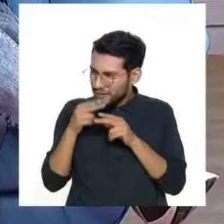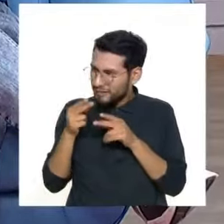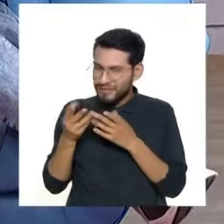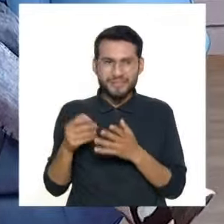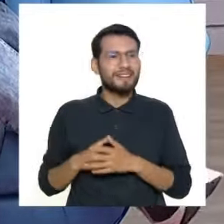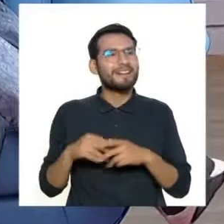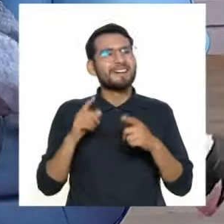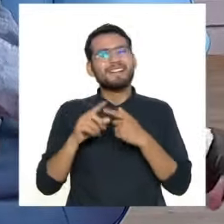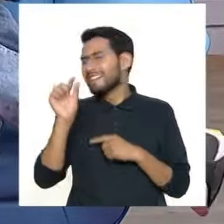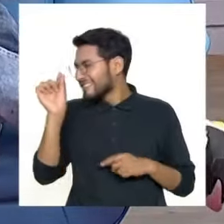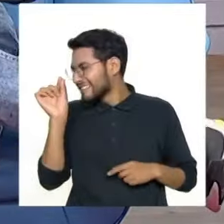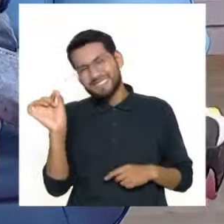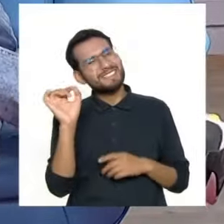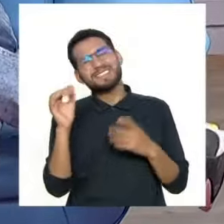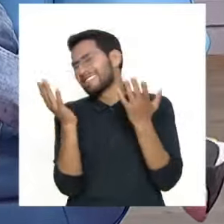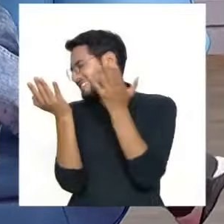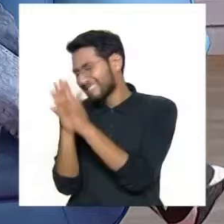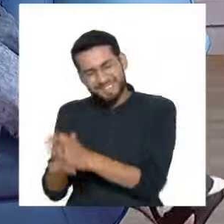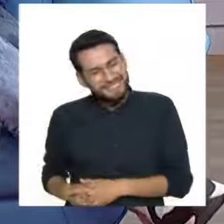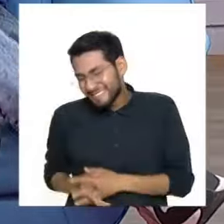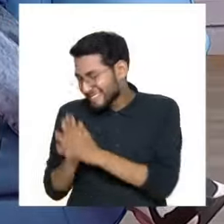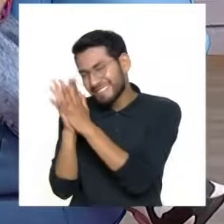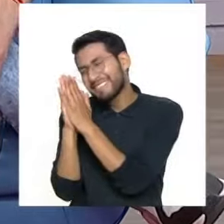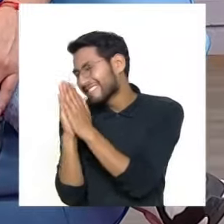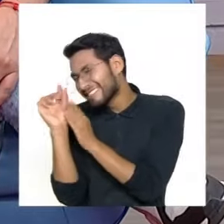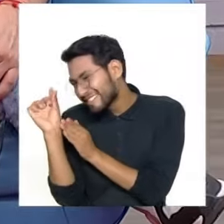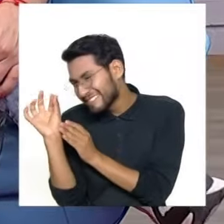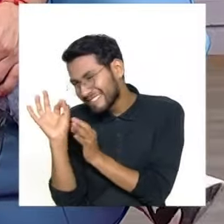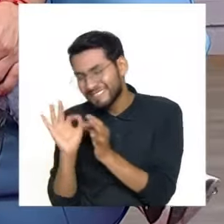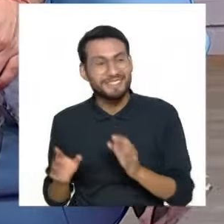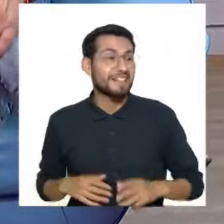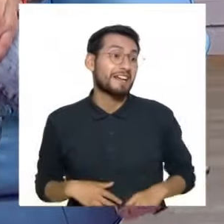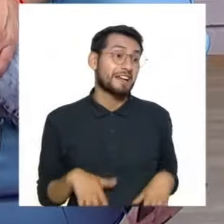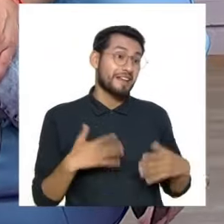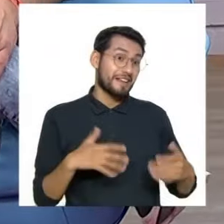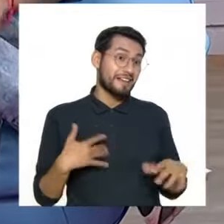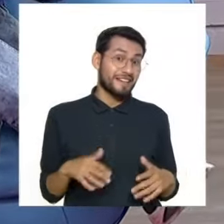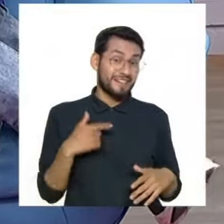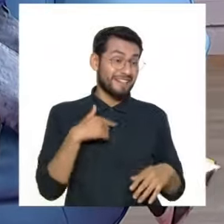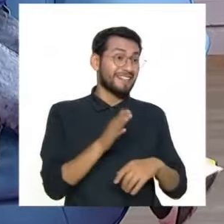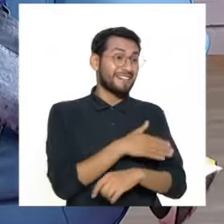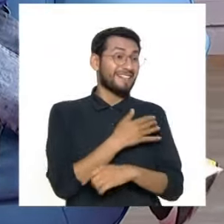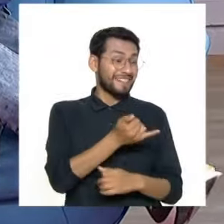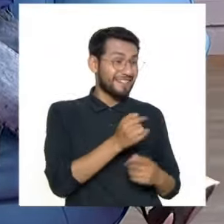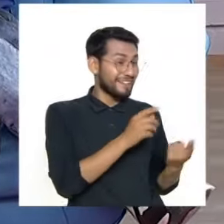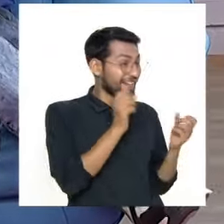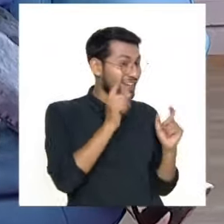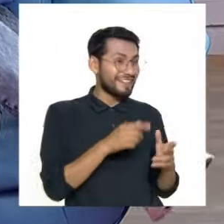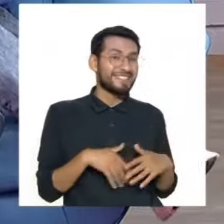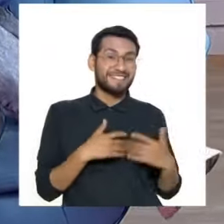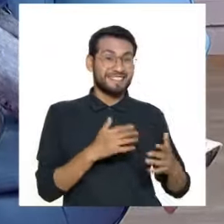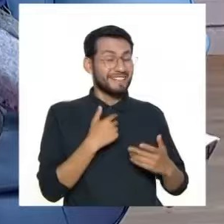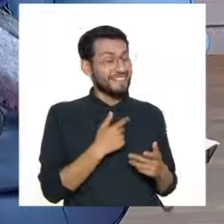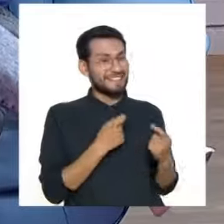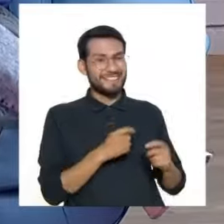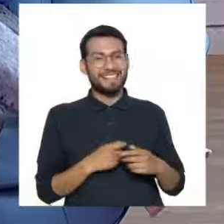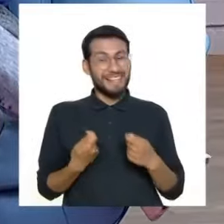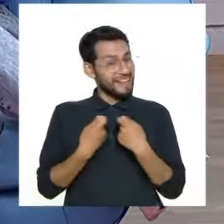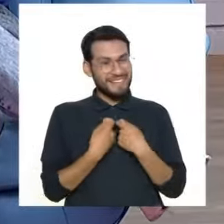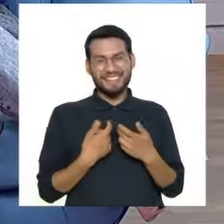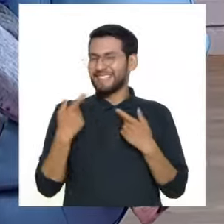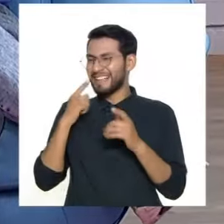algo pero Alo chiquito no más yo yo algo poquitito así Uy Wow Mira vo desde el himno Hasta el otro lado Esa es la